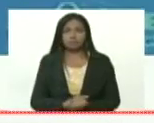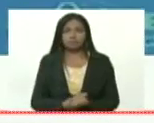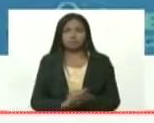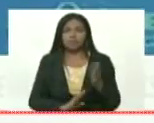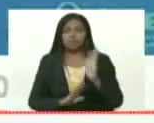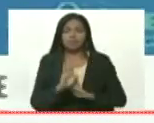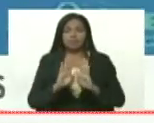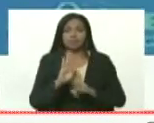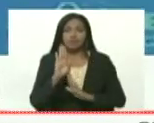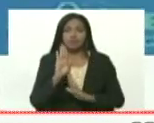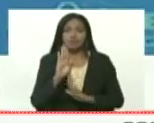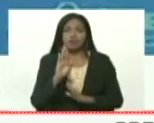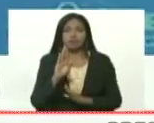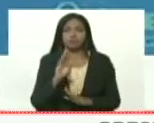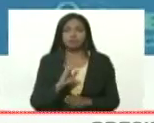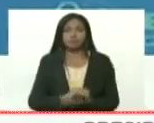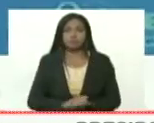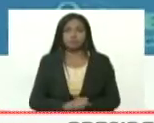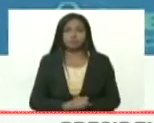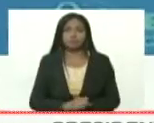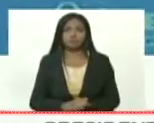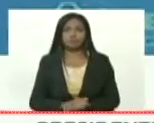desarrolla...